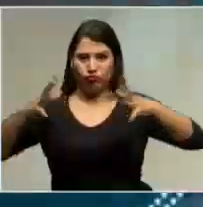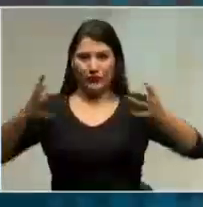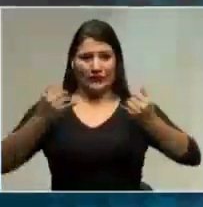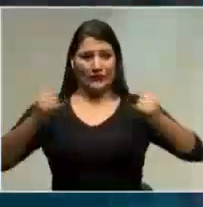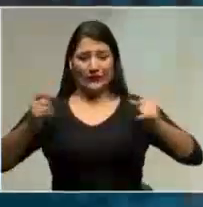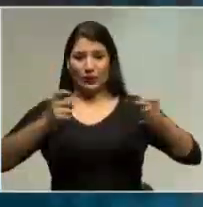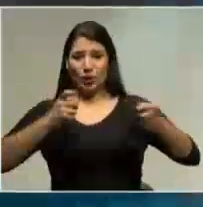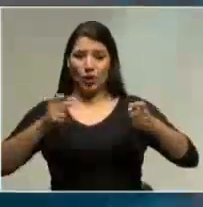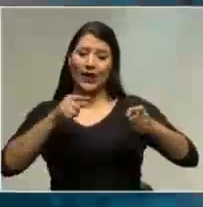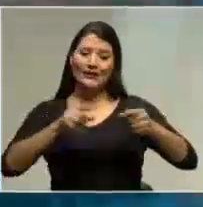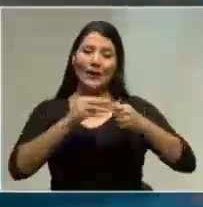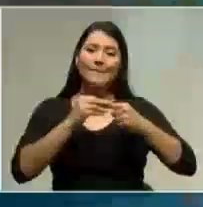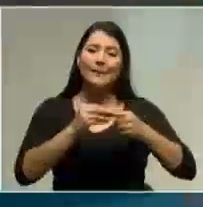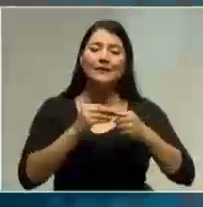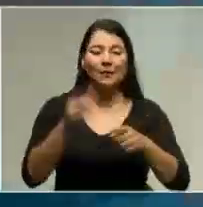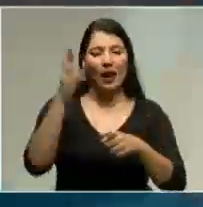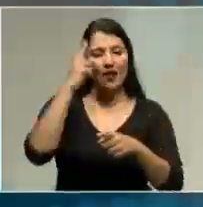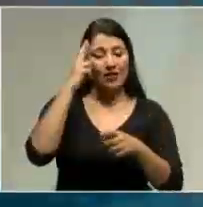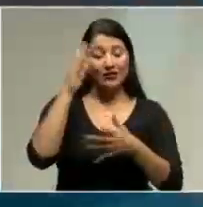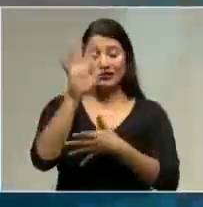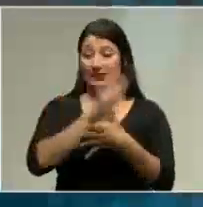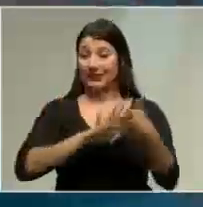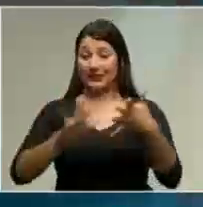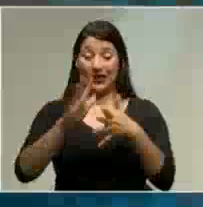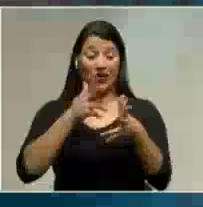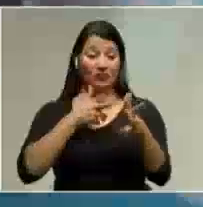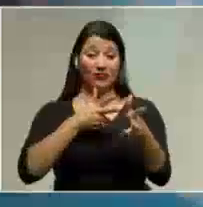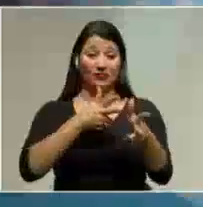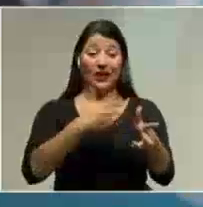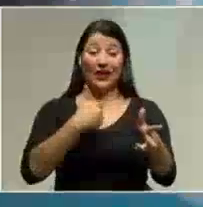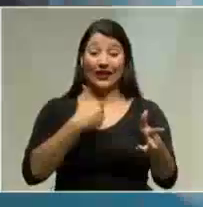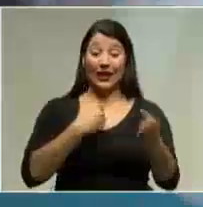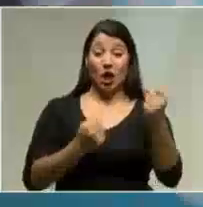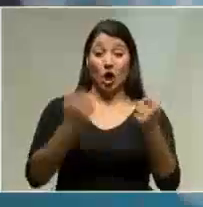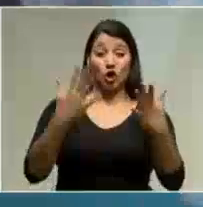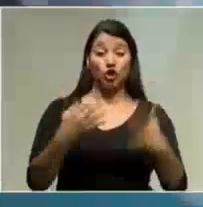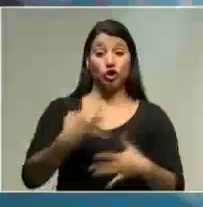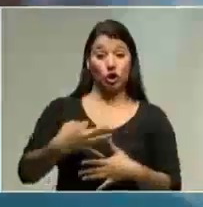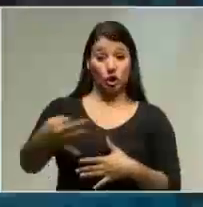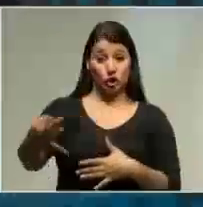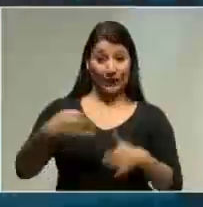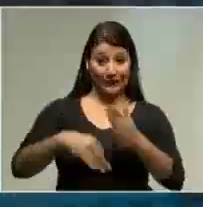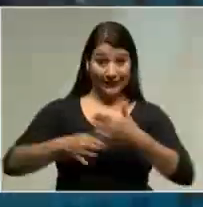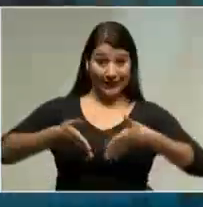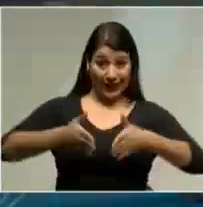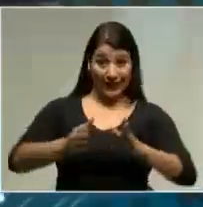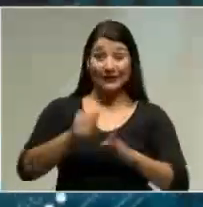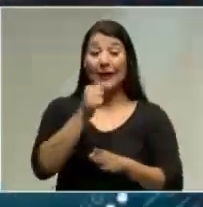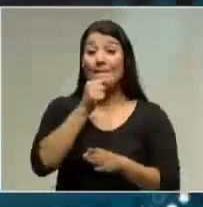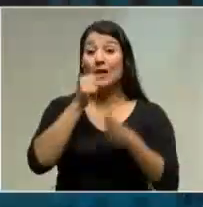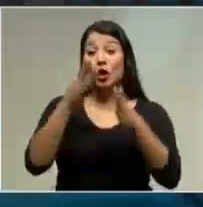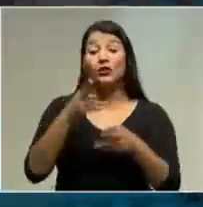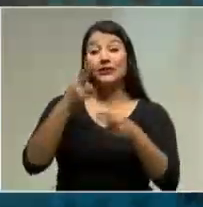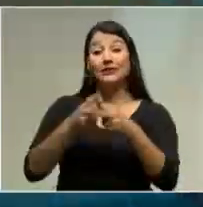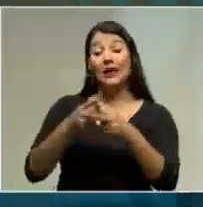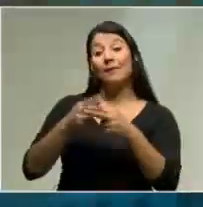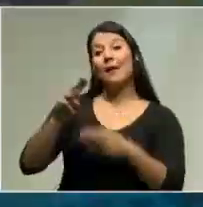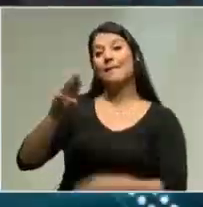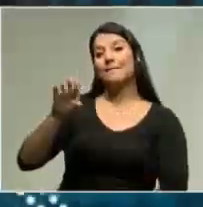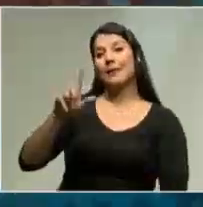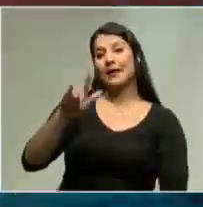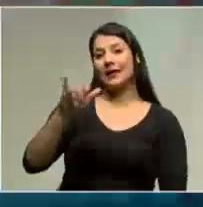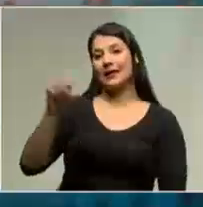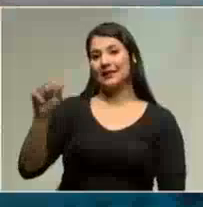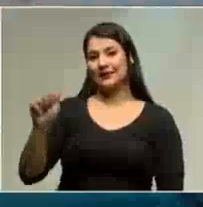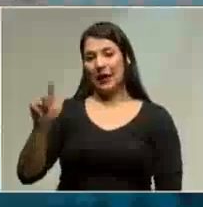principales causas del caos vial que viven los conductores en carreteras diariamente. La periodista Melissa Valerio hizo un recorrido por